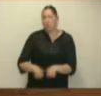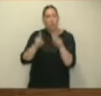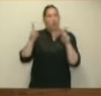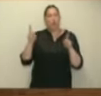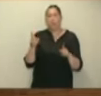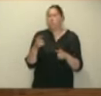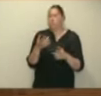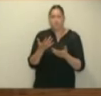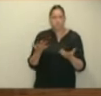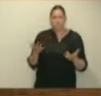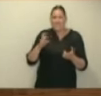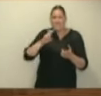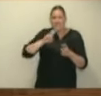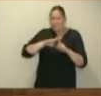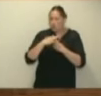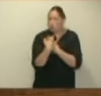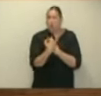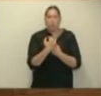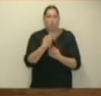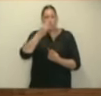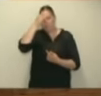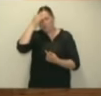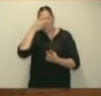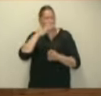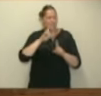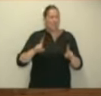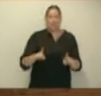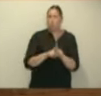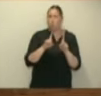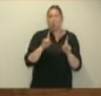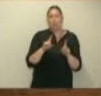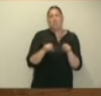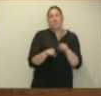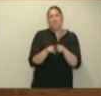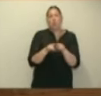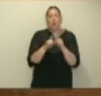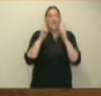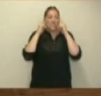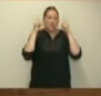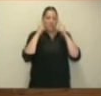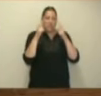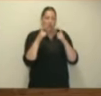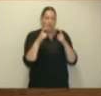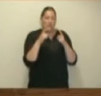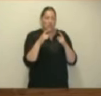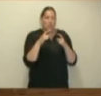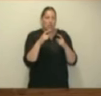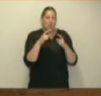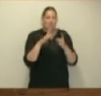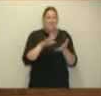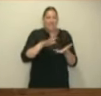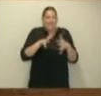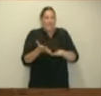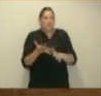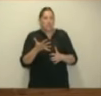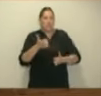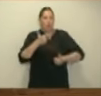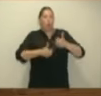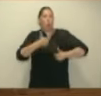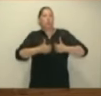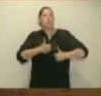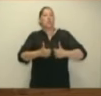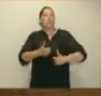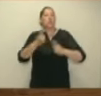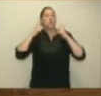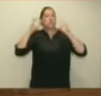que corresponda, en este caso, convertir esto, como ya decía antes, en una carrera para colgarse medallas, sino para convertir en posible, para